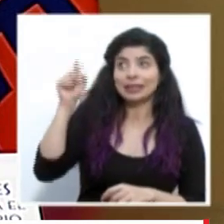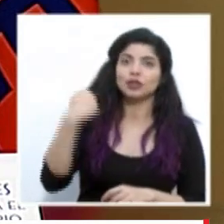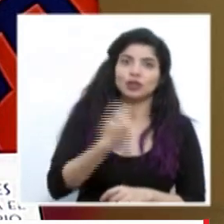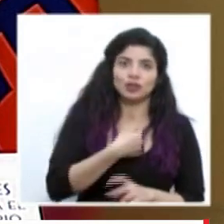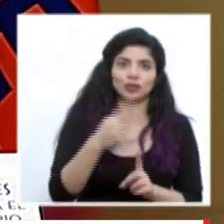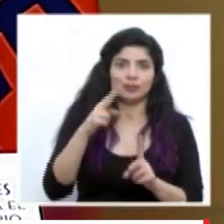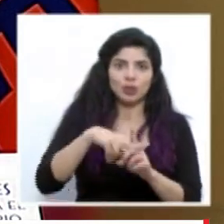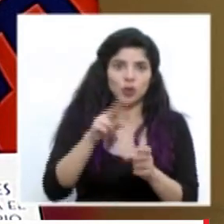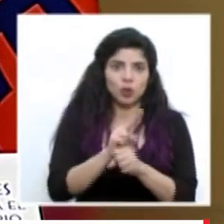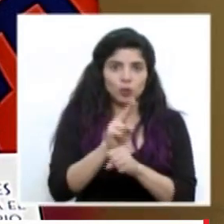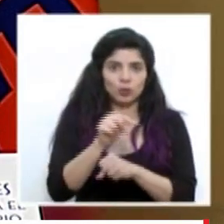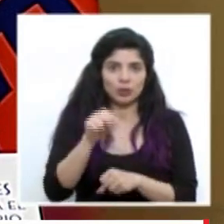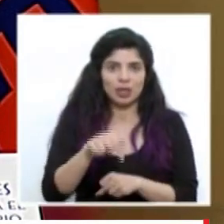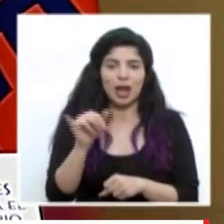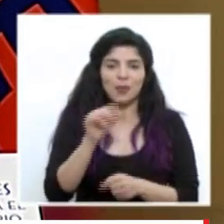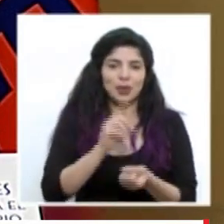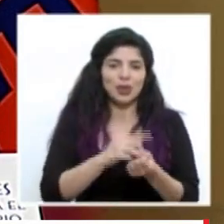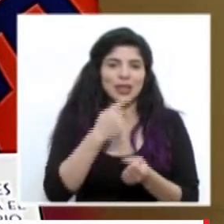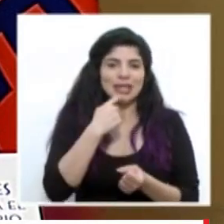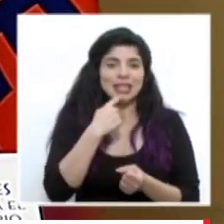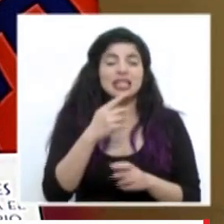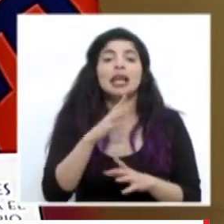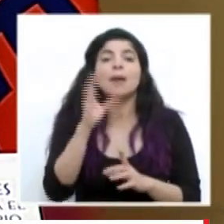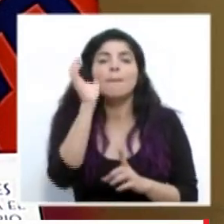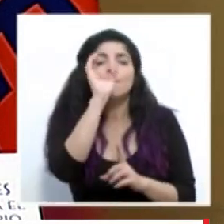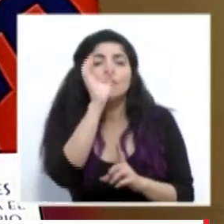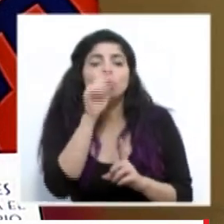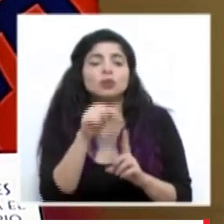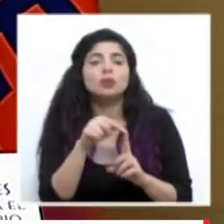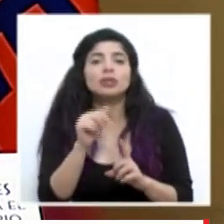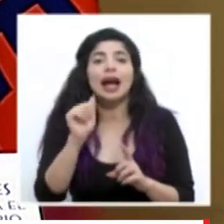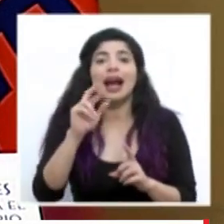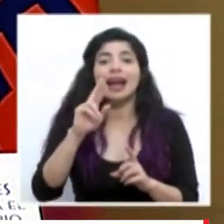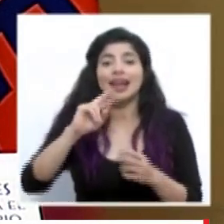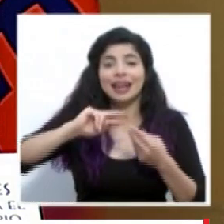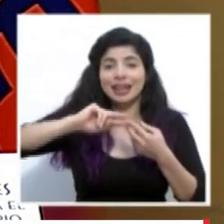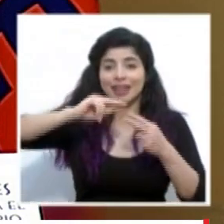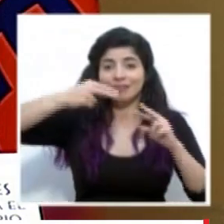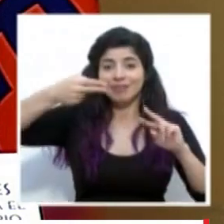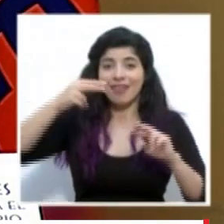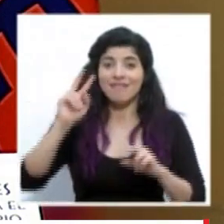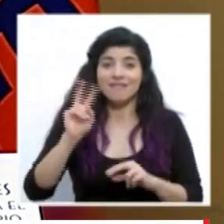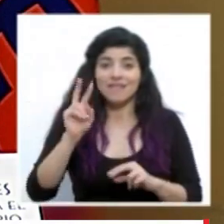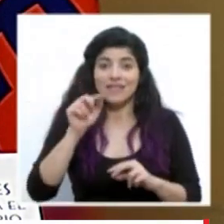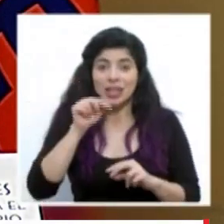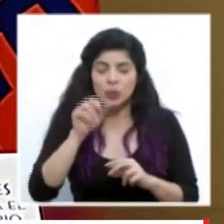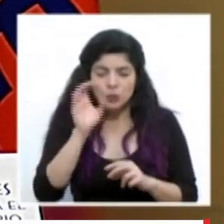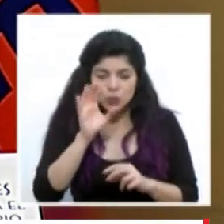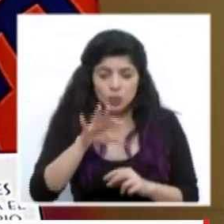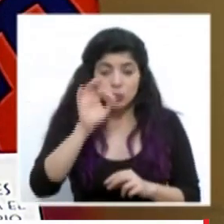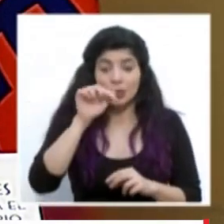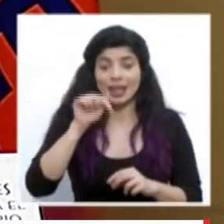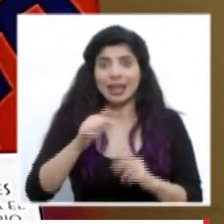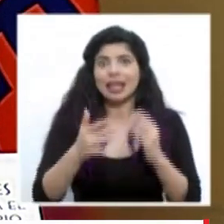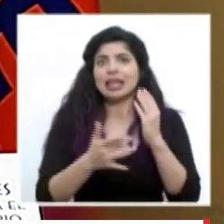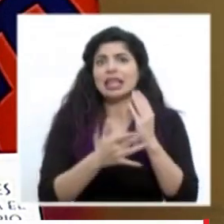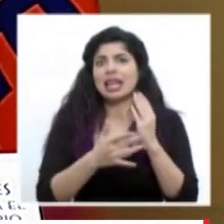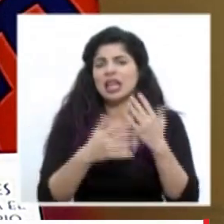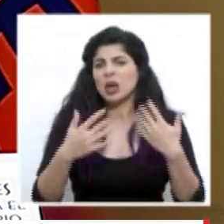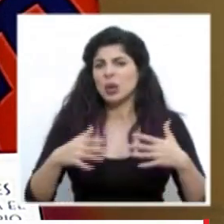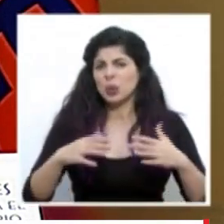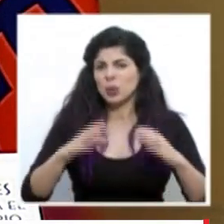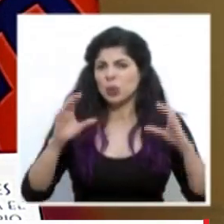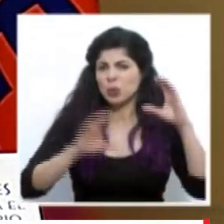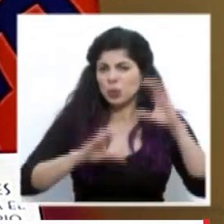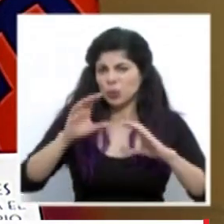el doctor, que es la determinación de la presencia del ARN viral, y esto es una técnica de alta complejidad científica